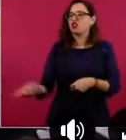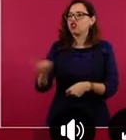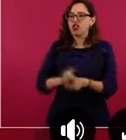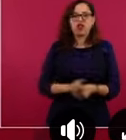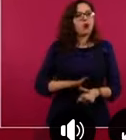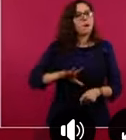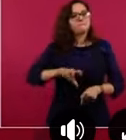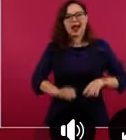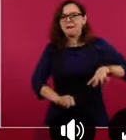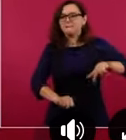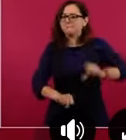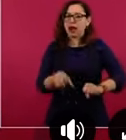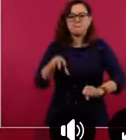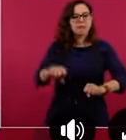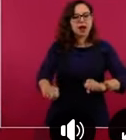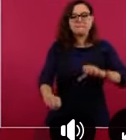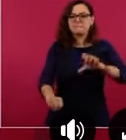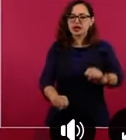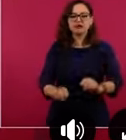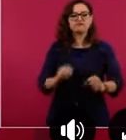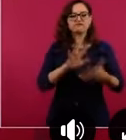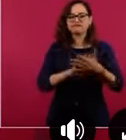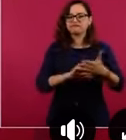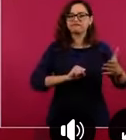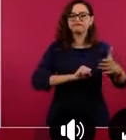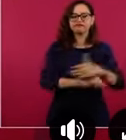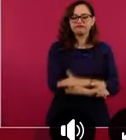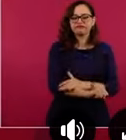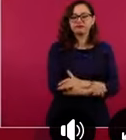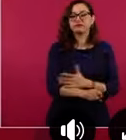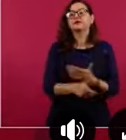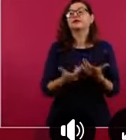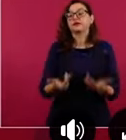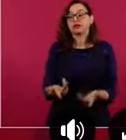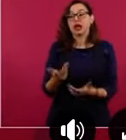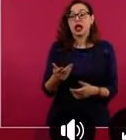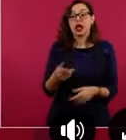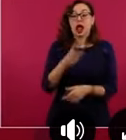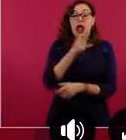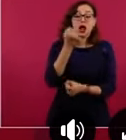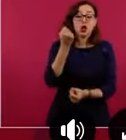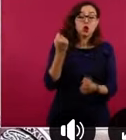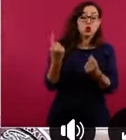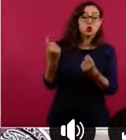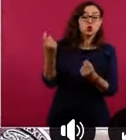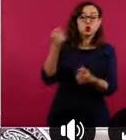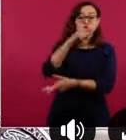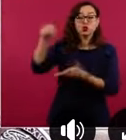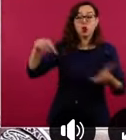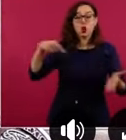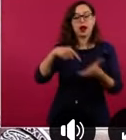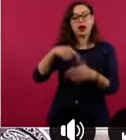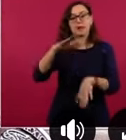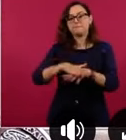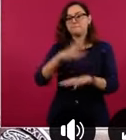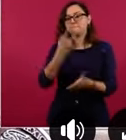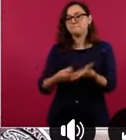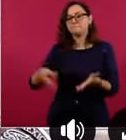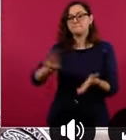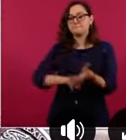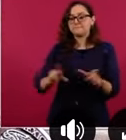manera especial en lugares donde hay un dispositivo de refuerzo como es Michoacán, y tenemos la